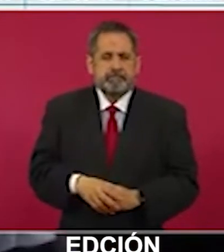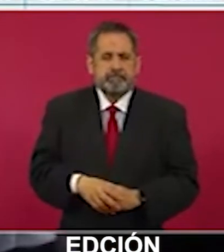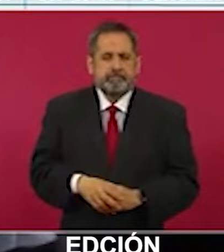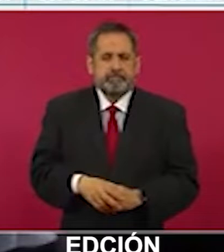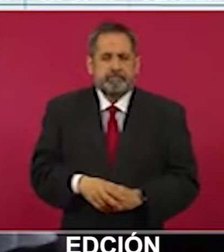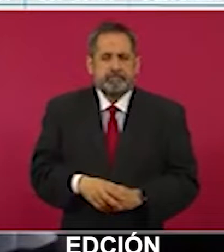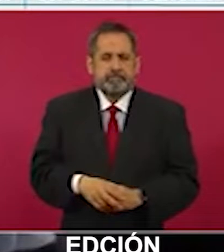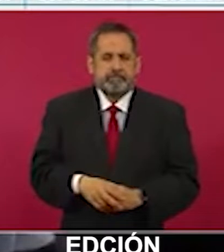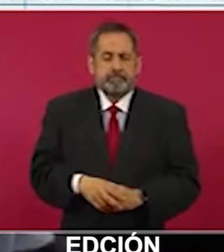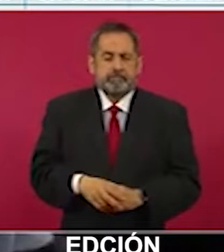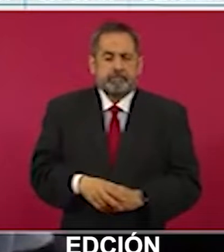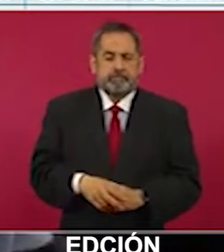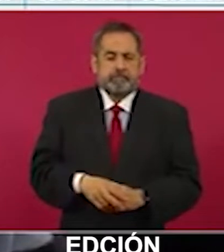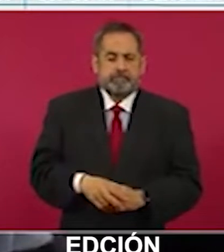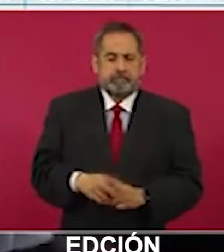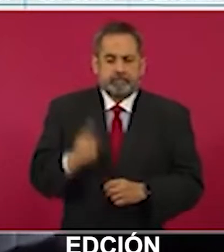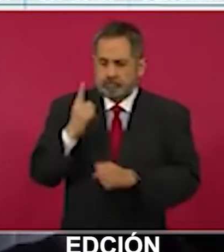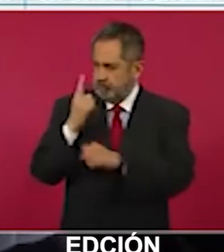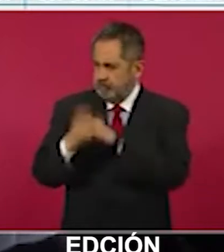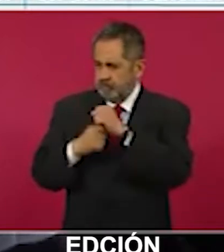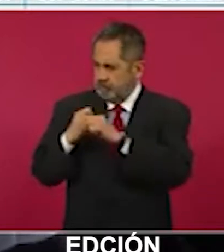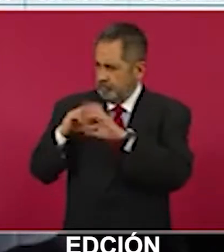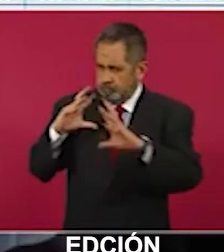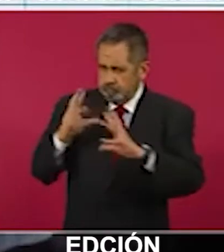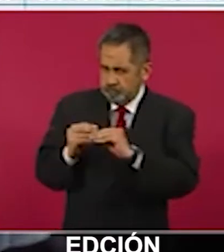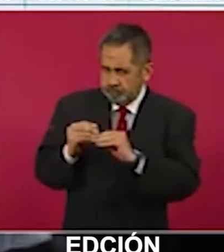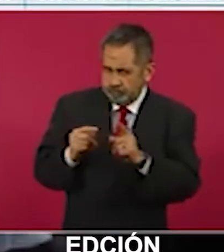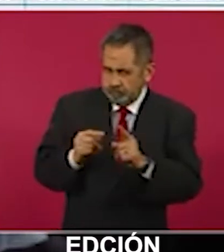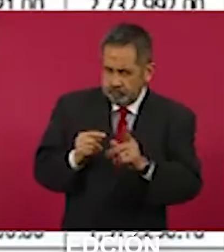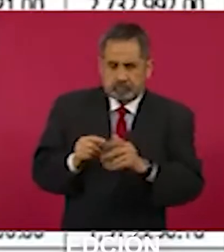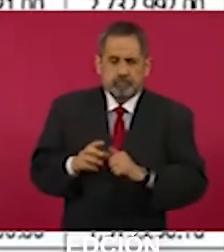Esto es al año, ¿no?